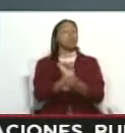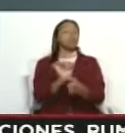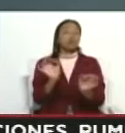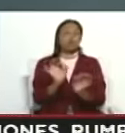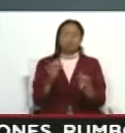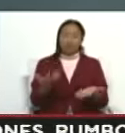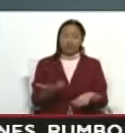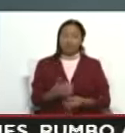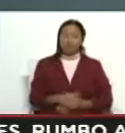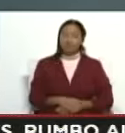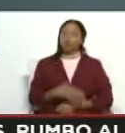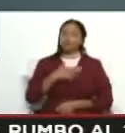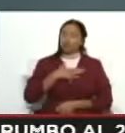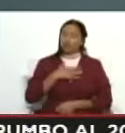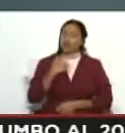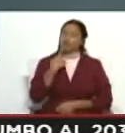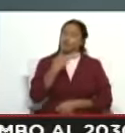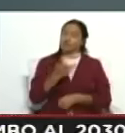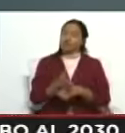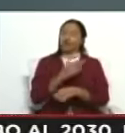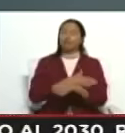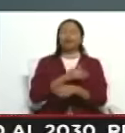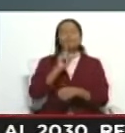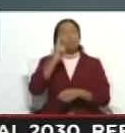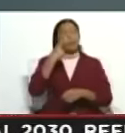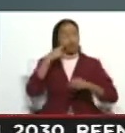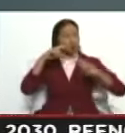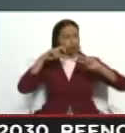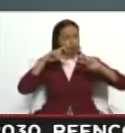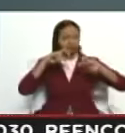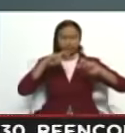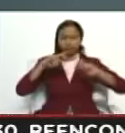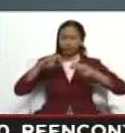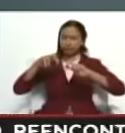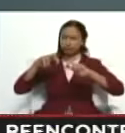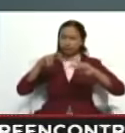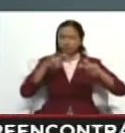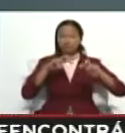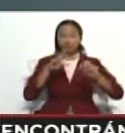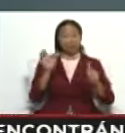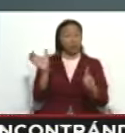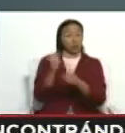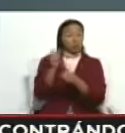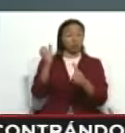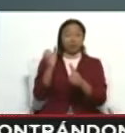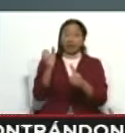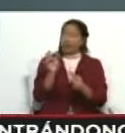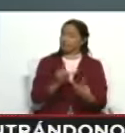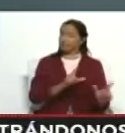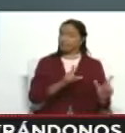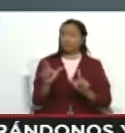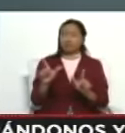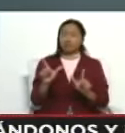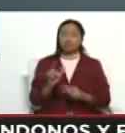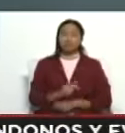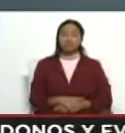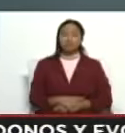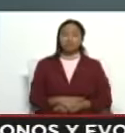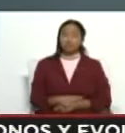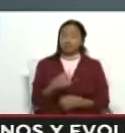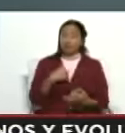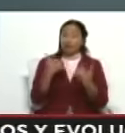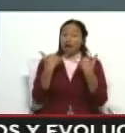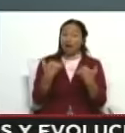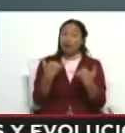tuviésemos los elementos de convicción, iban a ser procesados. Se consiguieron, allí están. Ahora vamos a la fase, lo anuncio